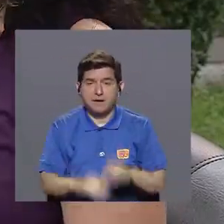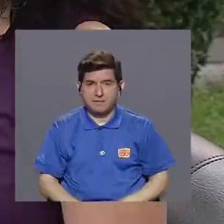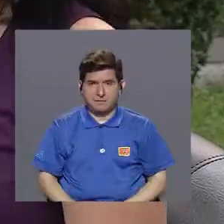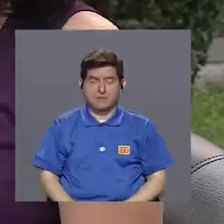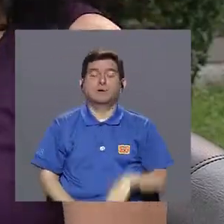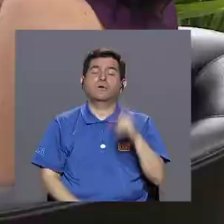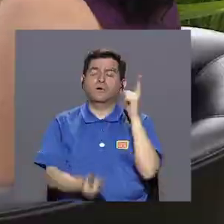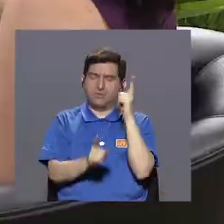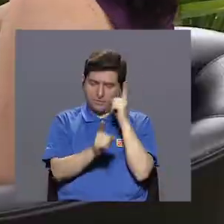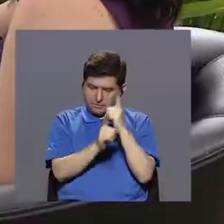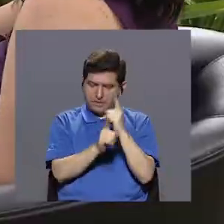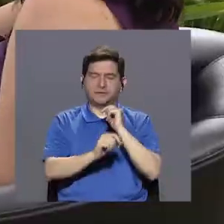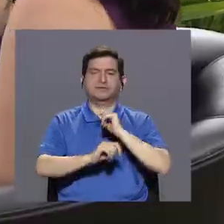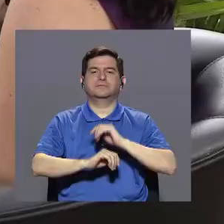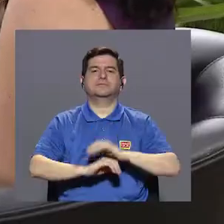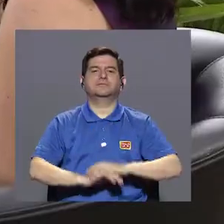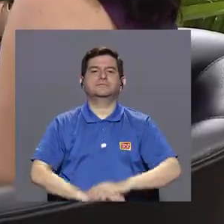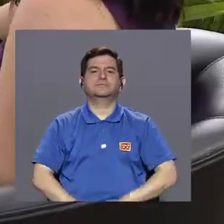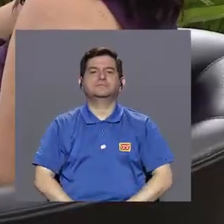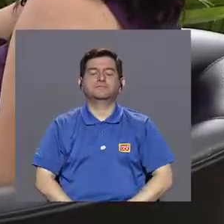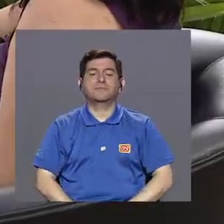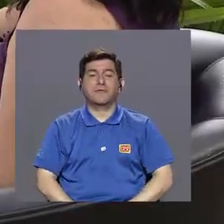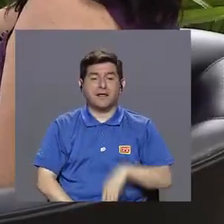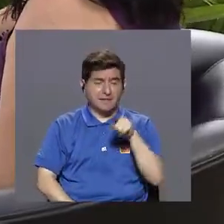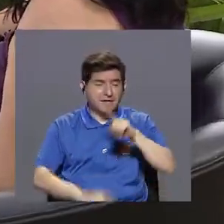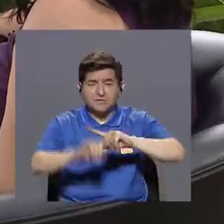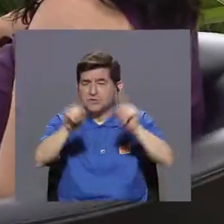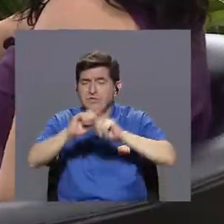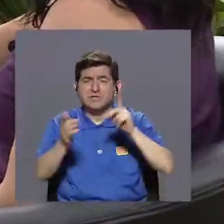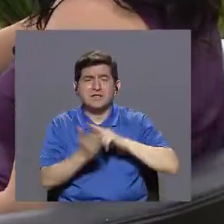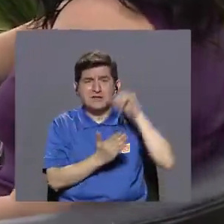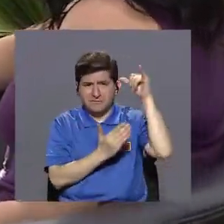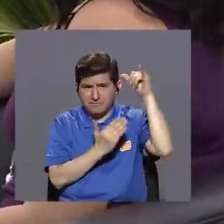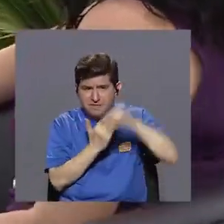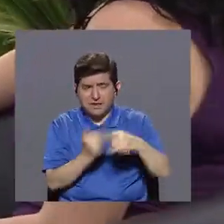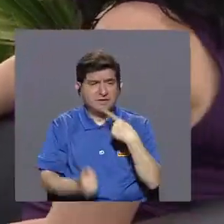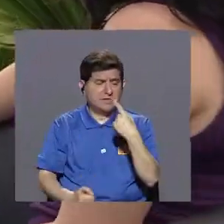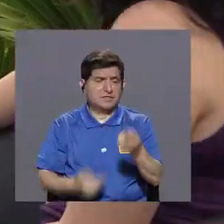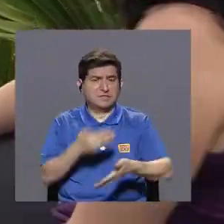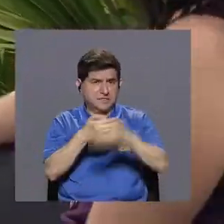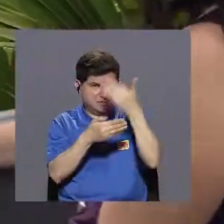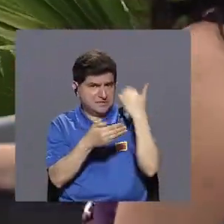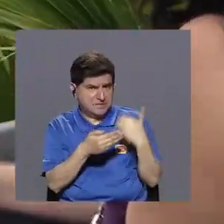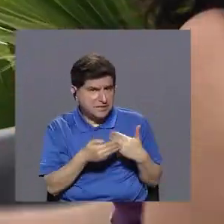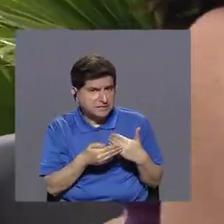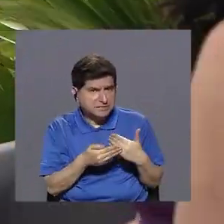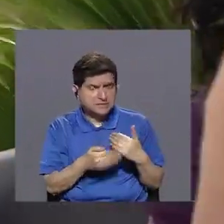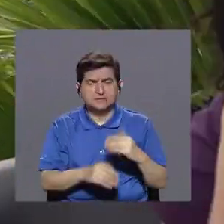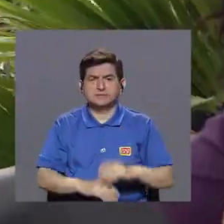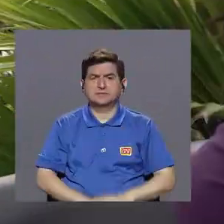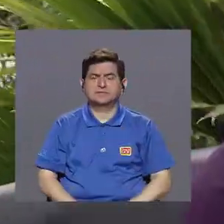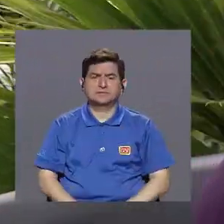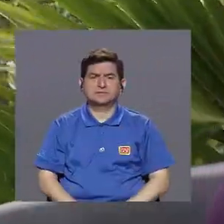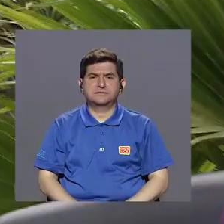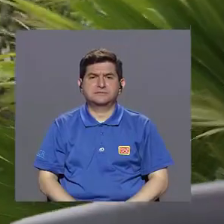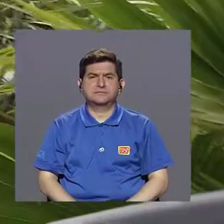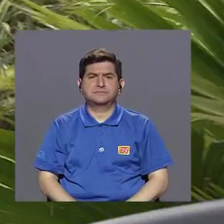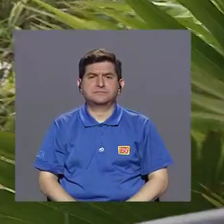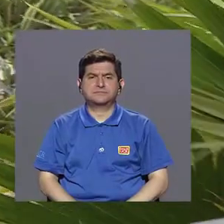hacia... Correcto, digamos. Relacionadas o más lejanas. Muchos de estos proyectos que he estado mencionando, bueno, estos que he estado mencionando,